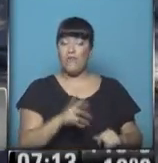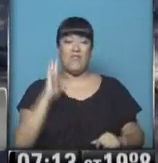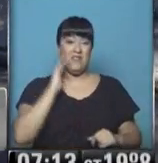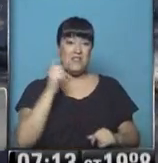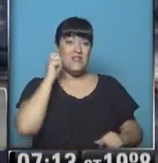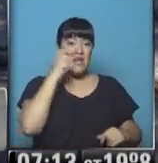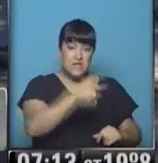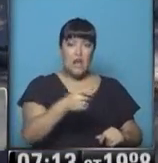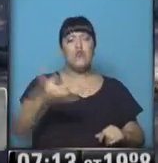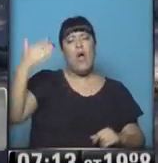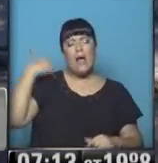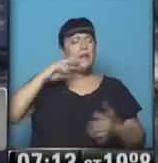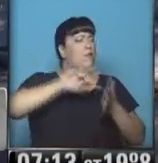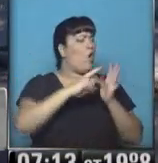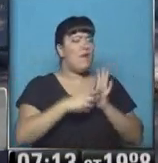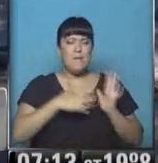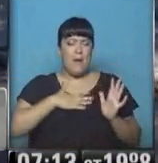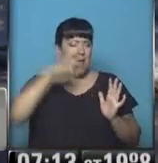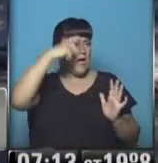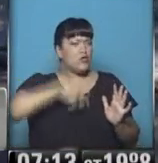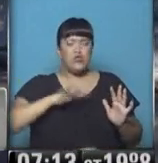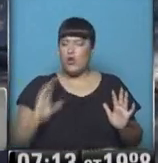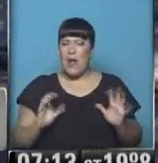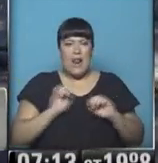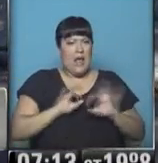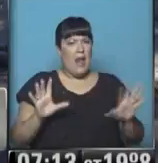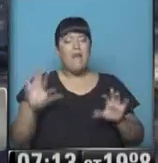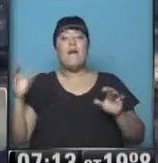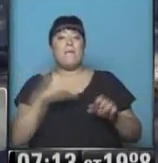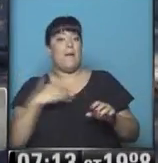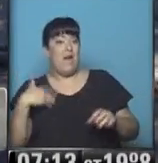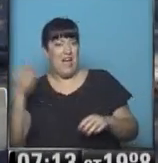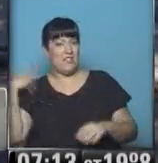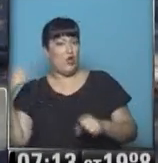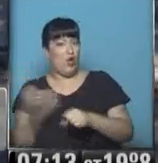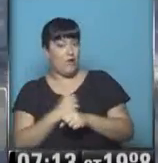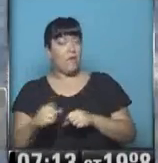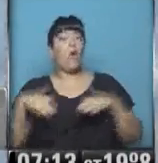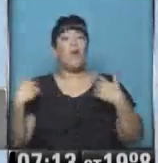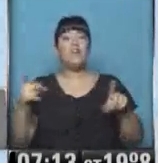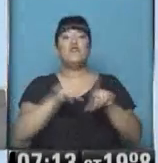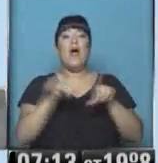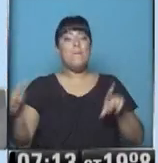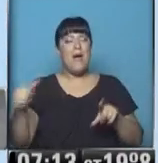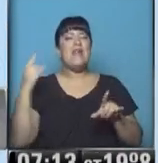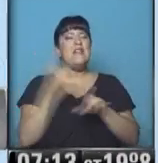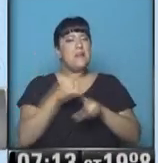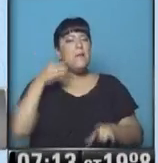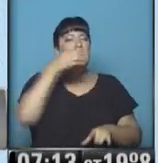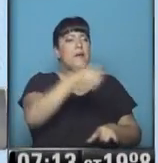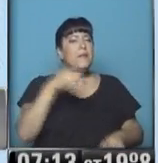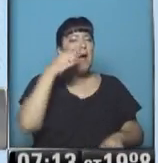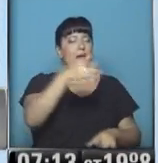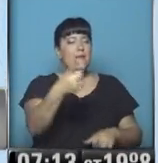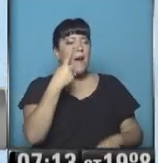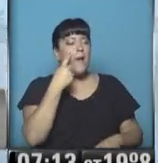venía atravesando problemas personales de gravedad, lo confirmó la mamá el día de ayer, por eso la hermana frecuentaba los lugares en donde